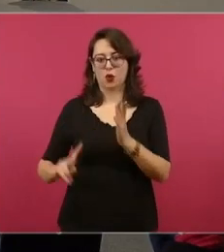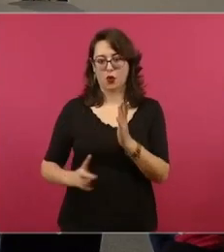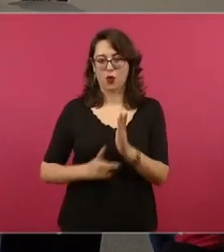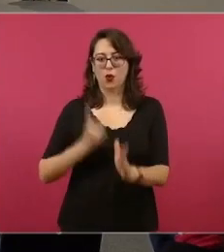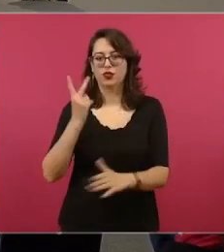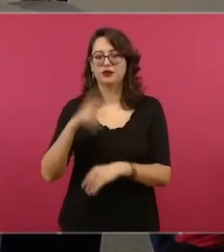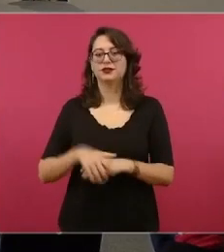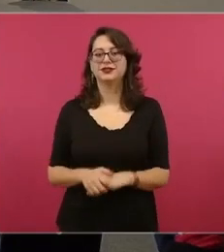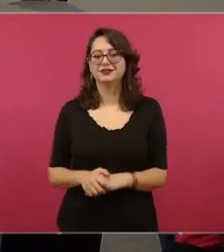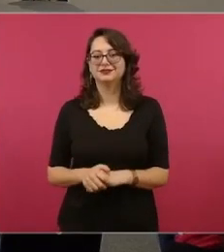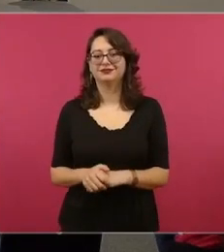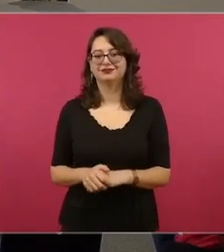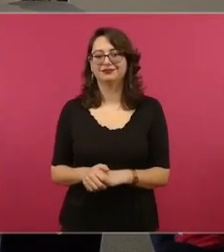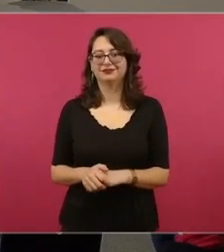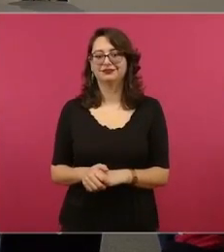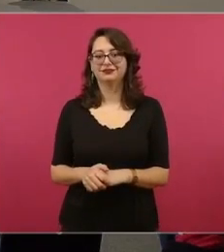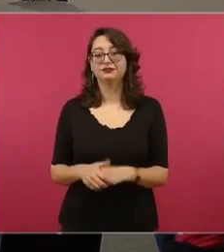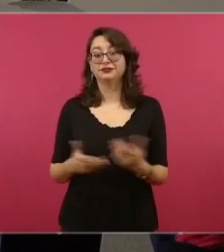del